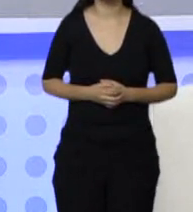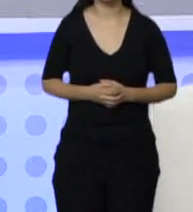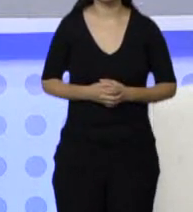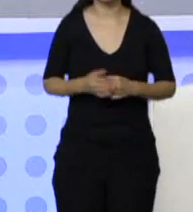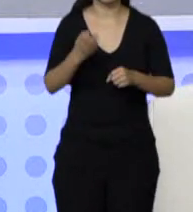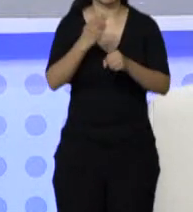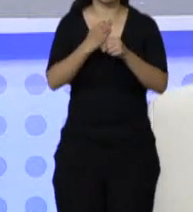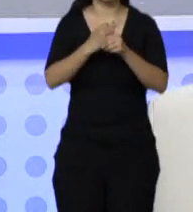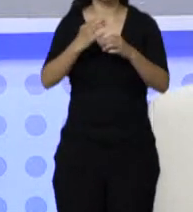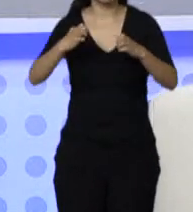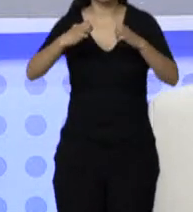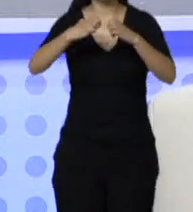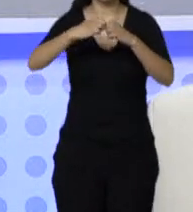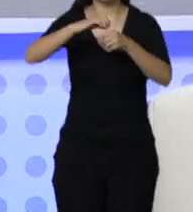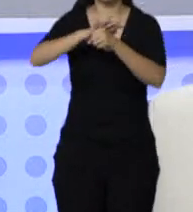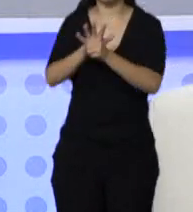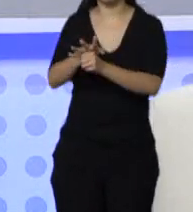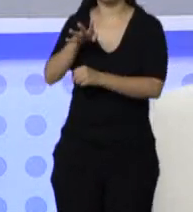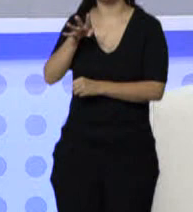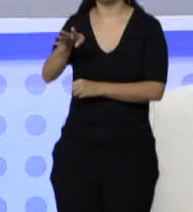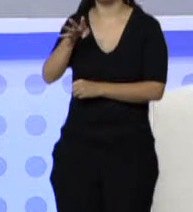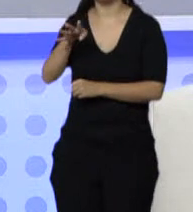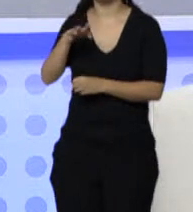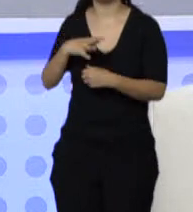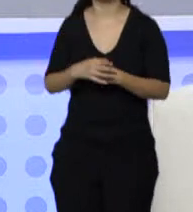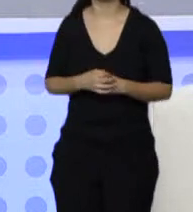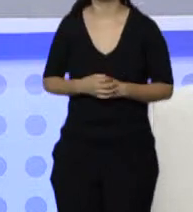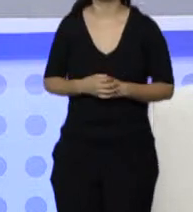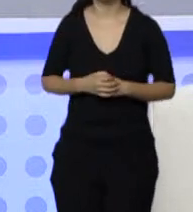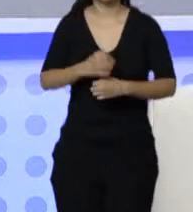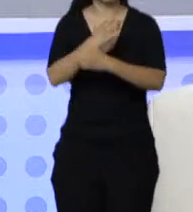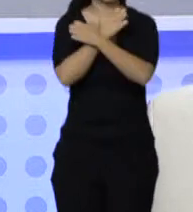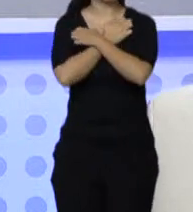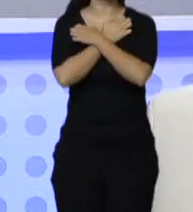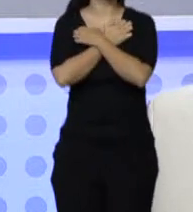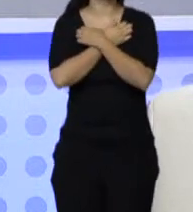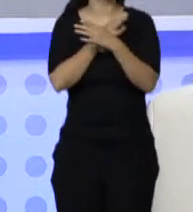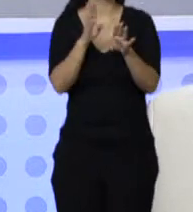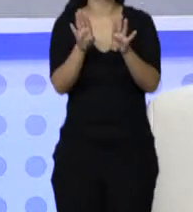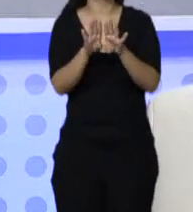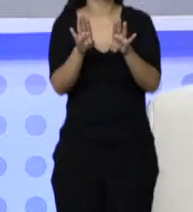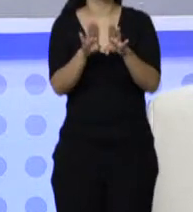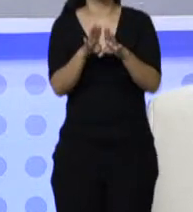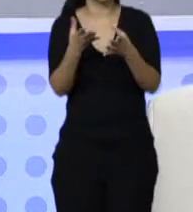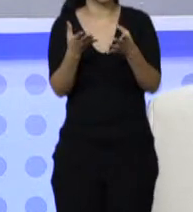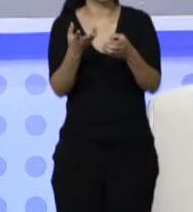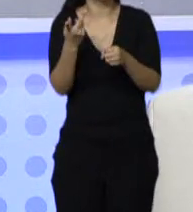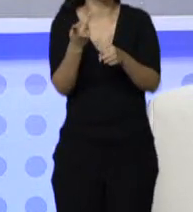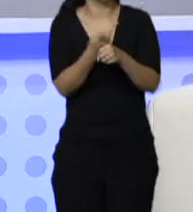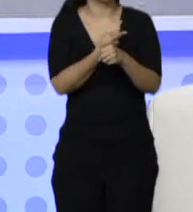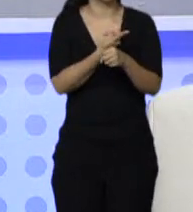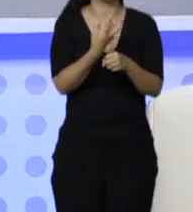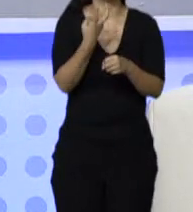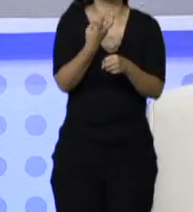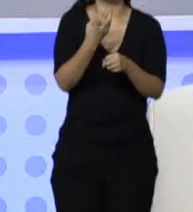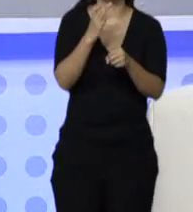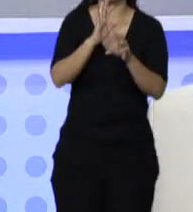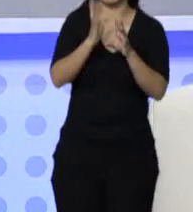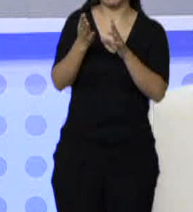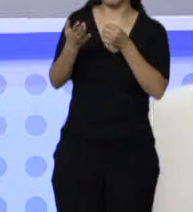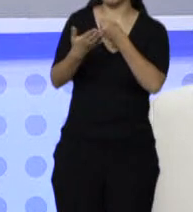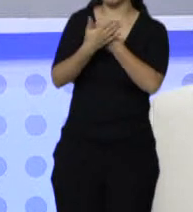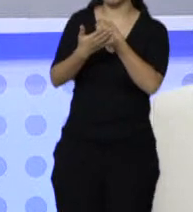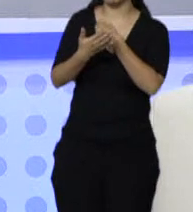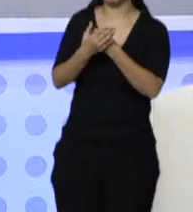pandemia por el 19 que es lo que pasa con la educación estamos prácticamente a punto de iniciar ya el